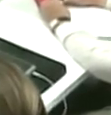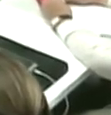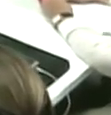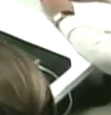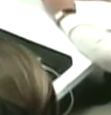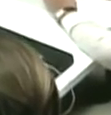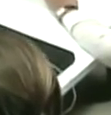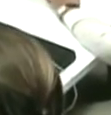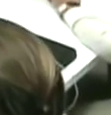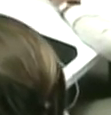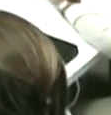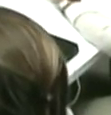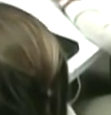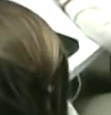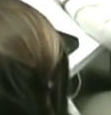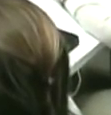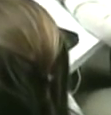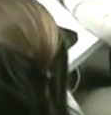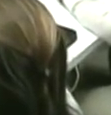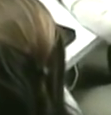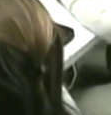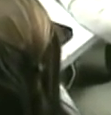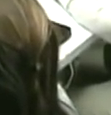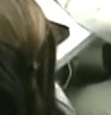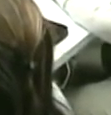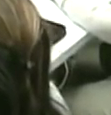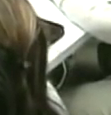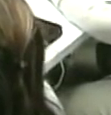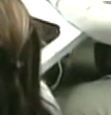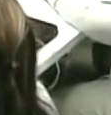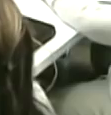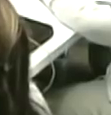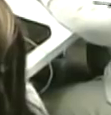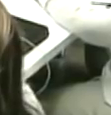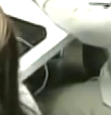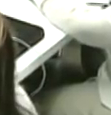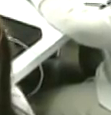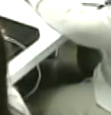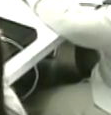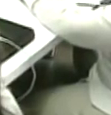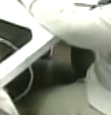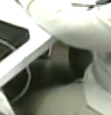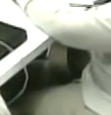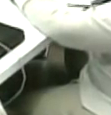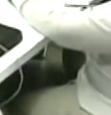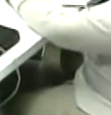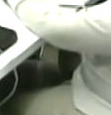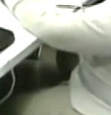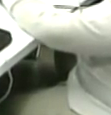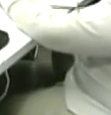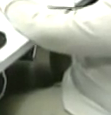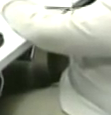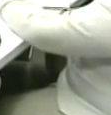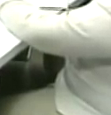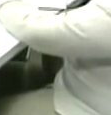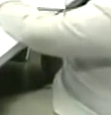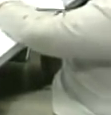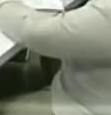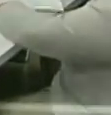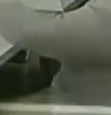queridos y queridas líderes y lideresas de todos los estados del